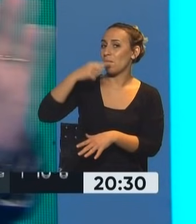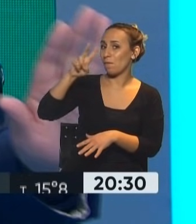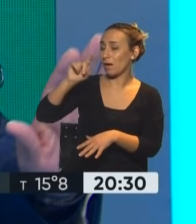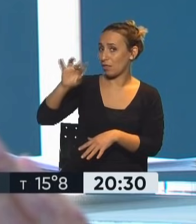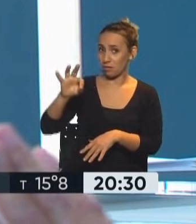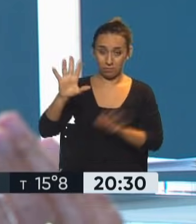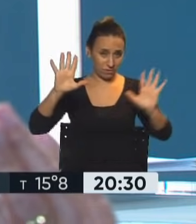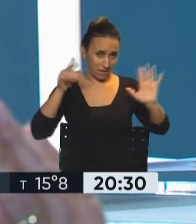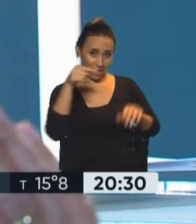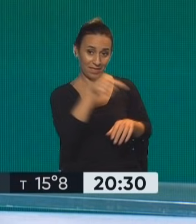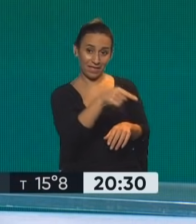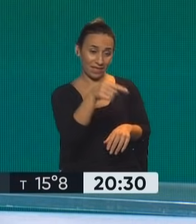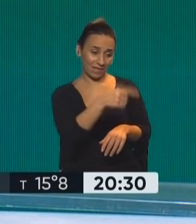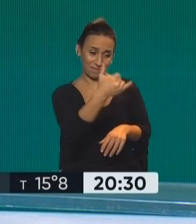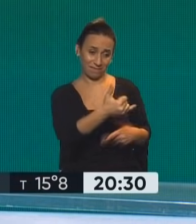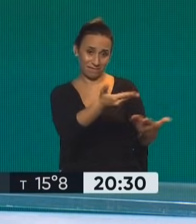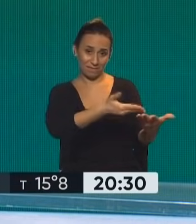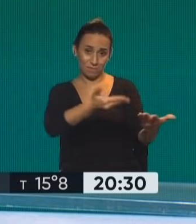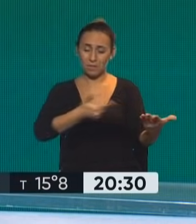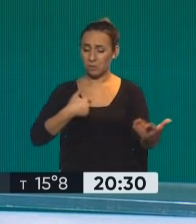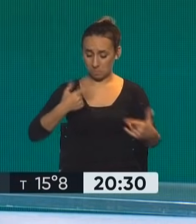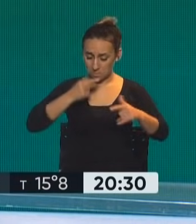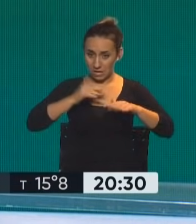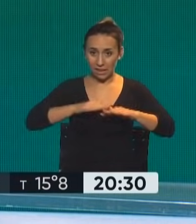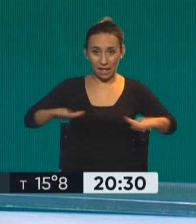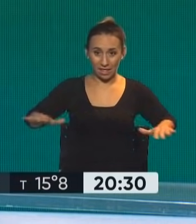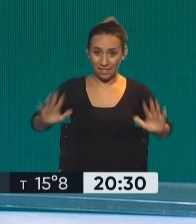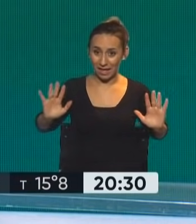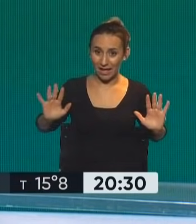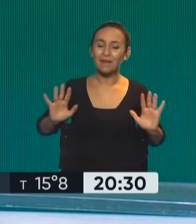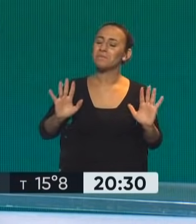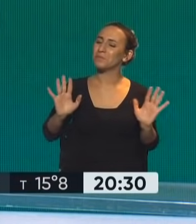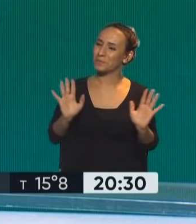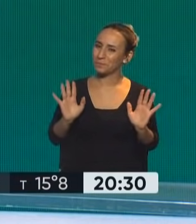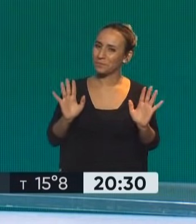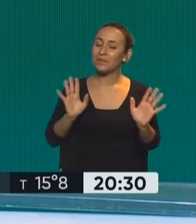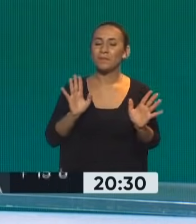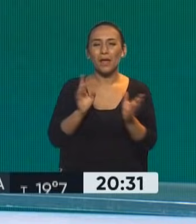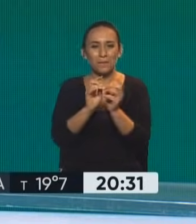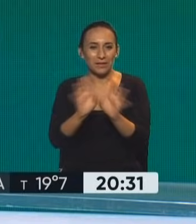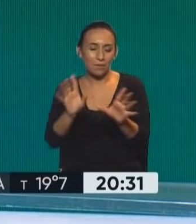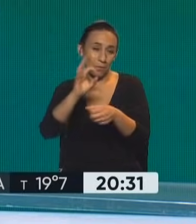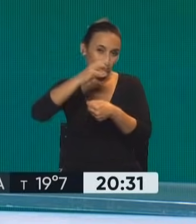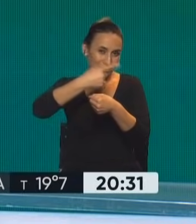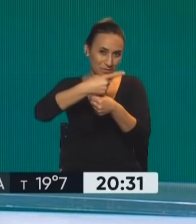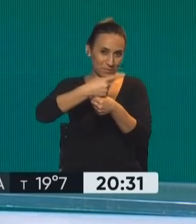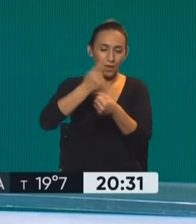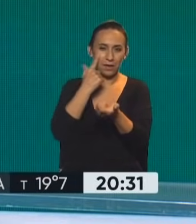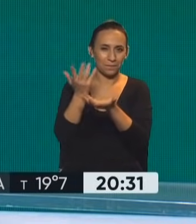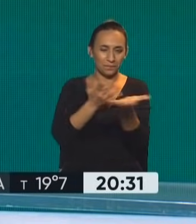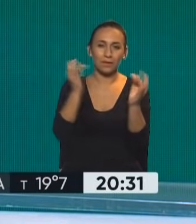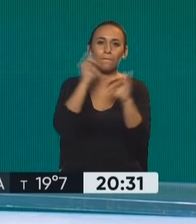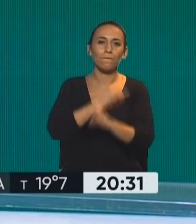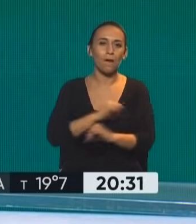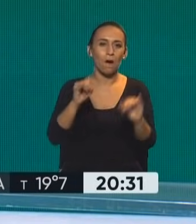papeles, nosotros no tenemos nada, fíjate. Pero bueno, vamos a compartirlo enseguida. Vamos a arrancar con un informe tratando de condensar las medidas